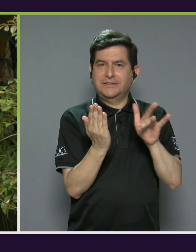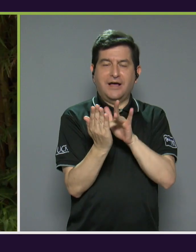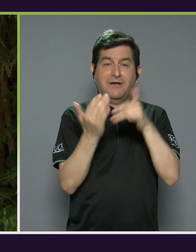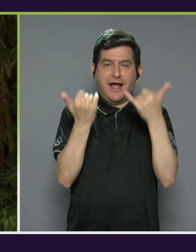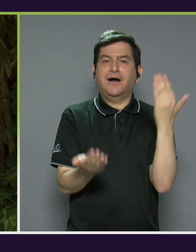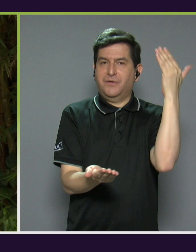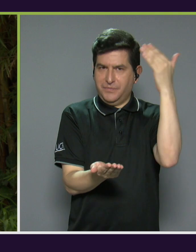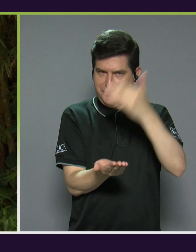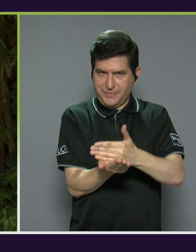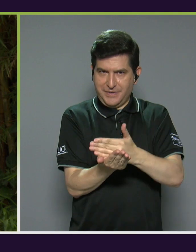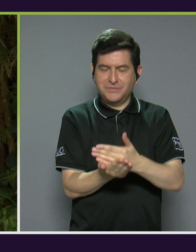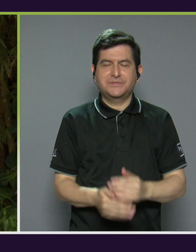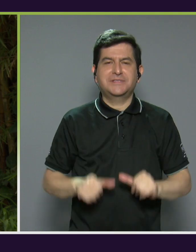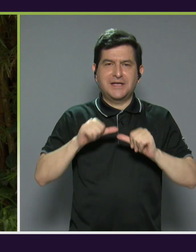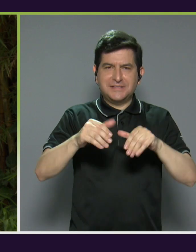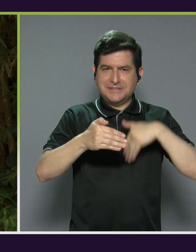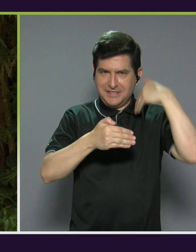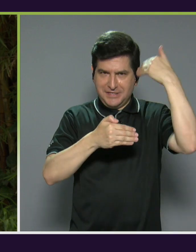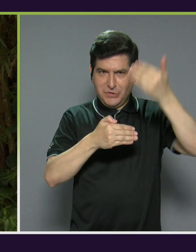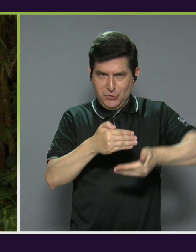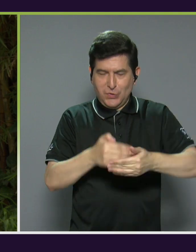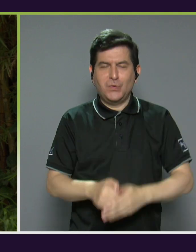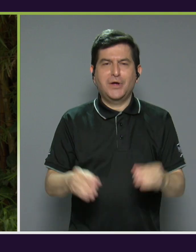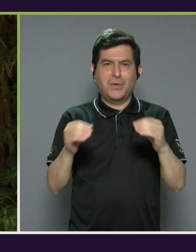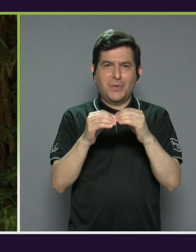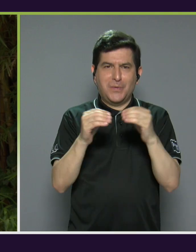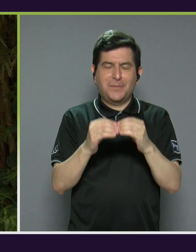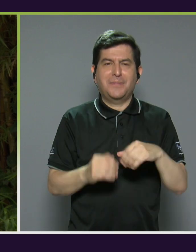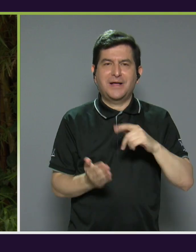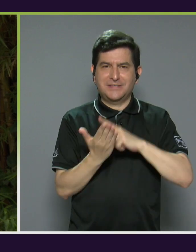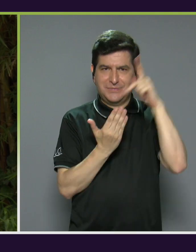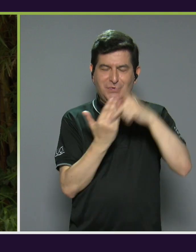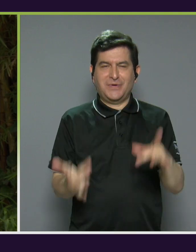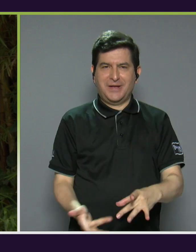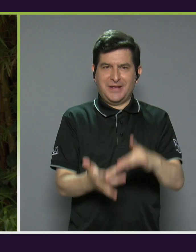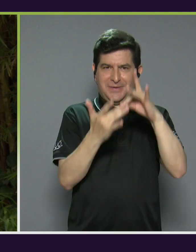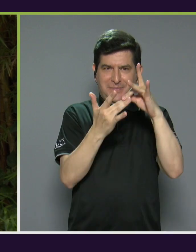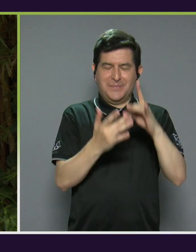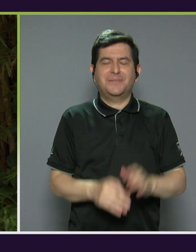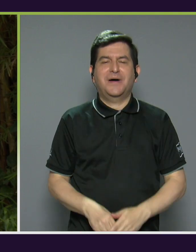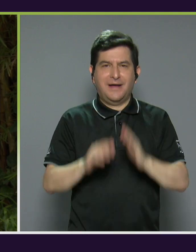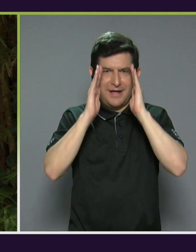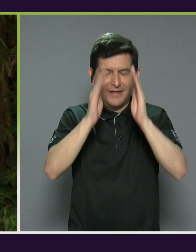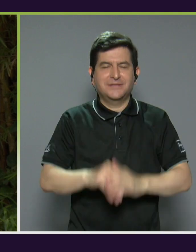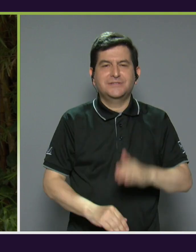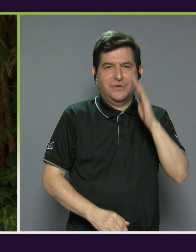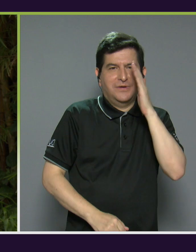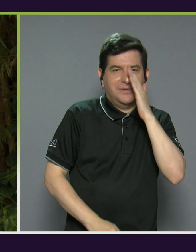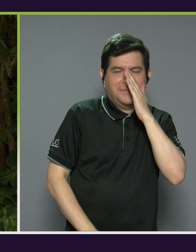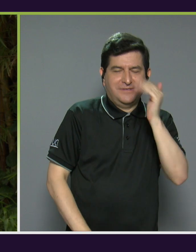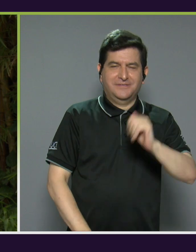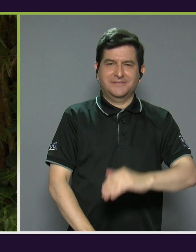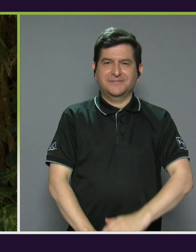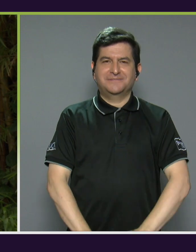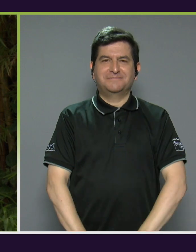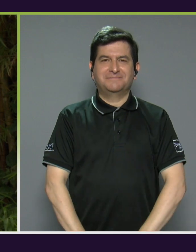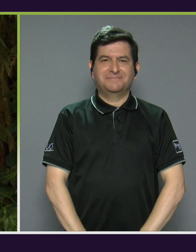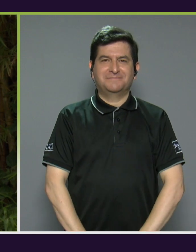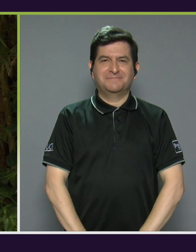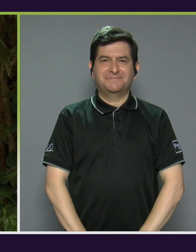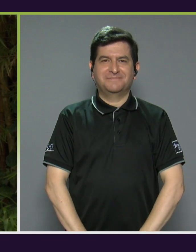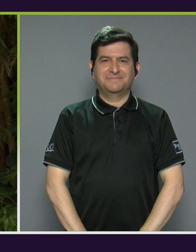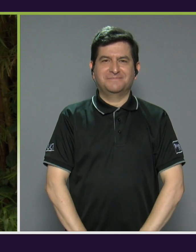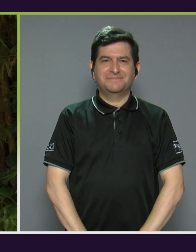tableta. Ahora vamos a una pausa, pero pronto estaremos de regreso con más de esta edición especial dedicada a las mamás.